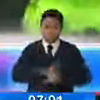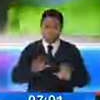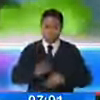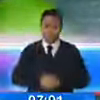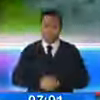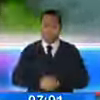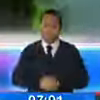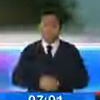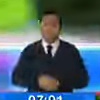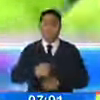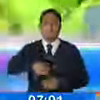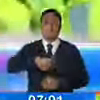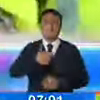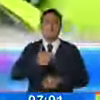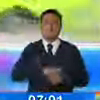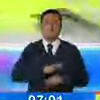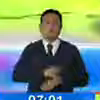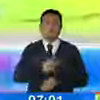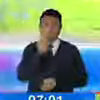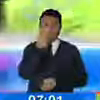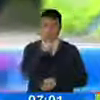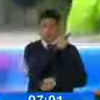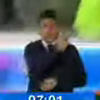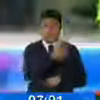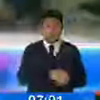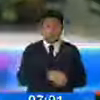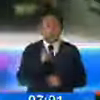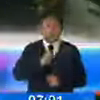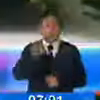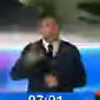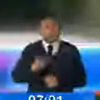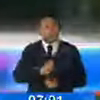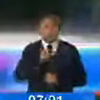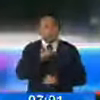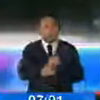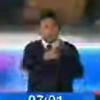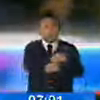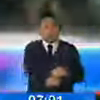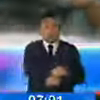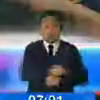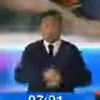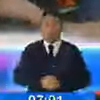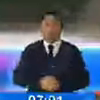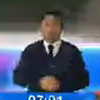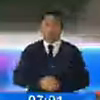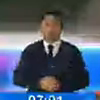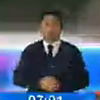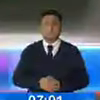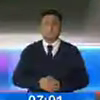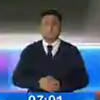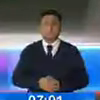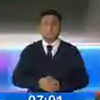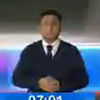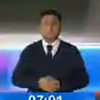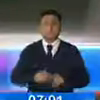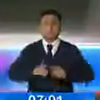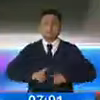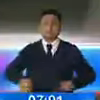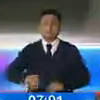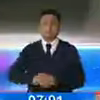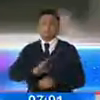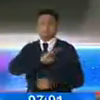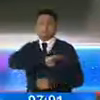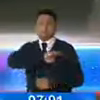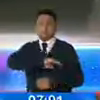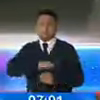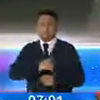Esto a pesar de que en imágenes quedó registrada la aprehensión de varios agresores. Mientras tanto, el municipio de Quito